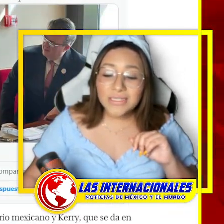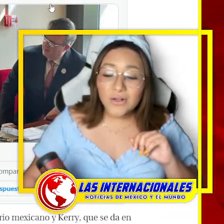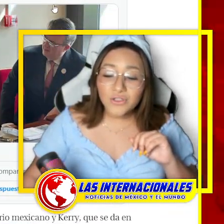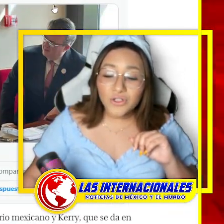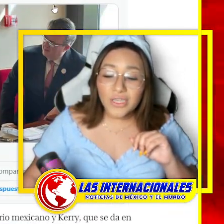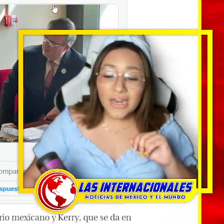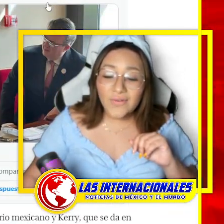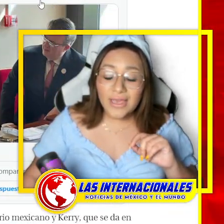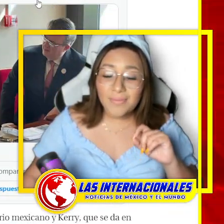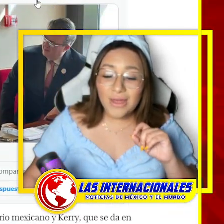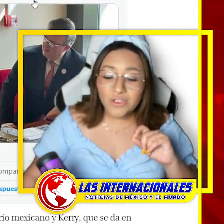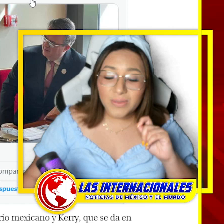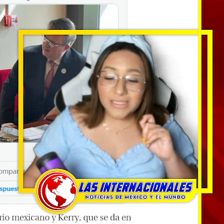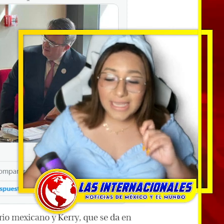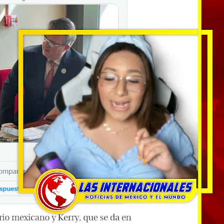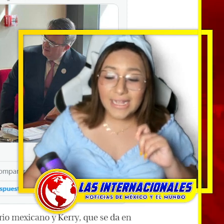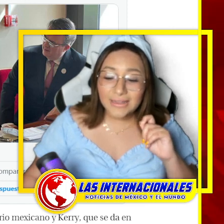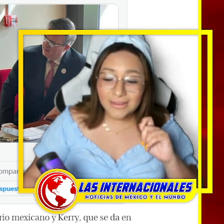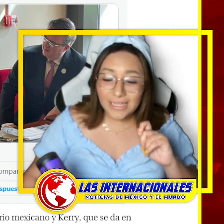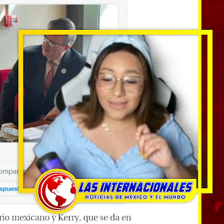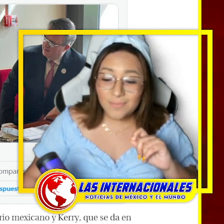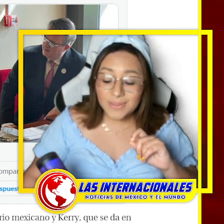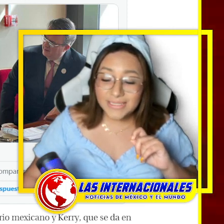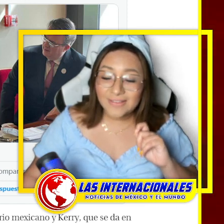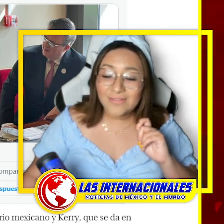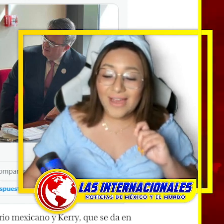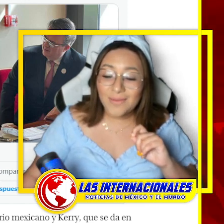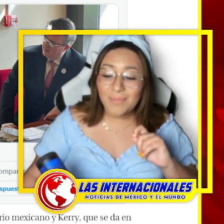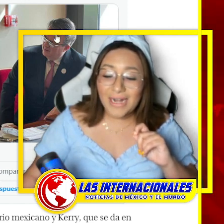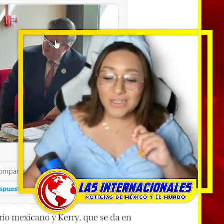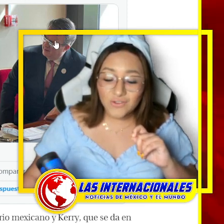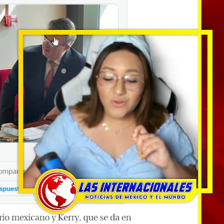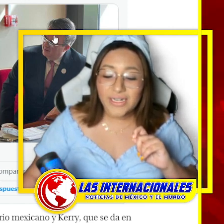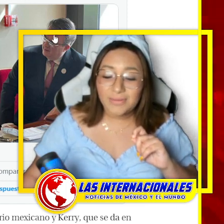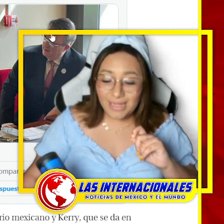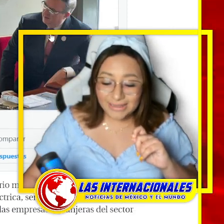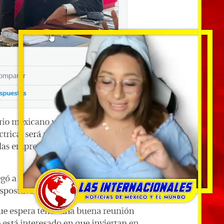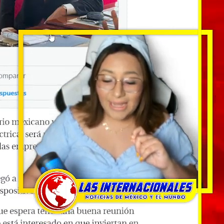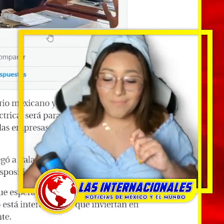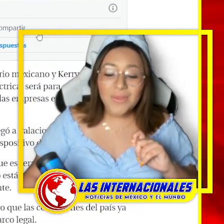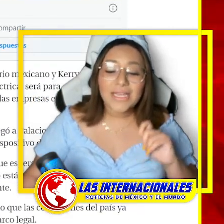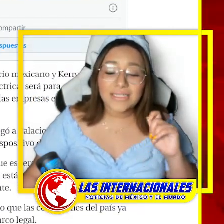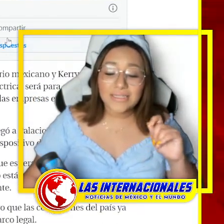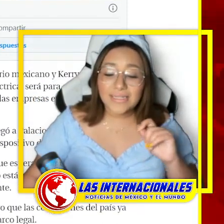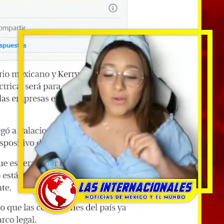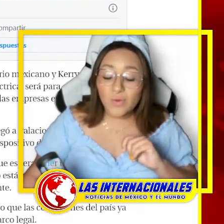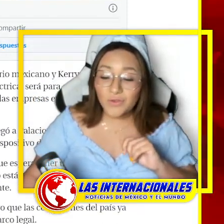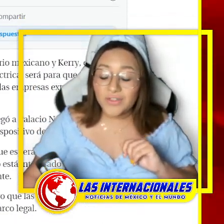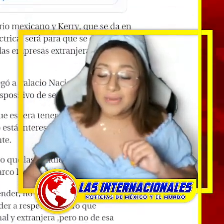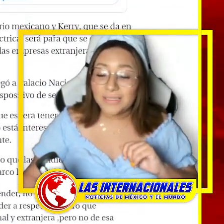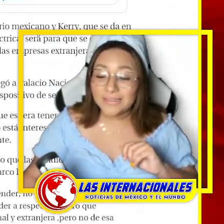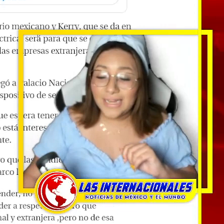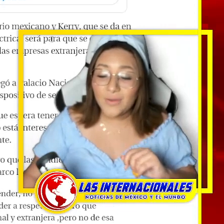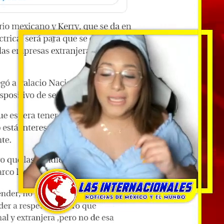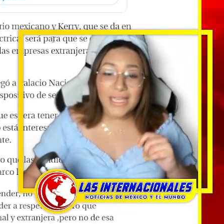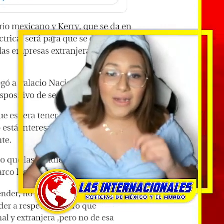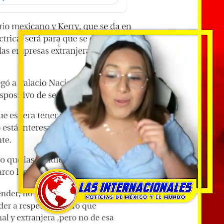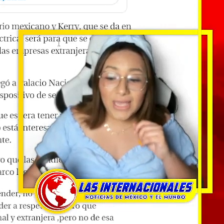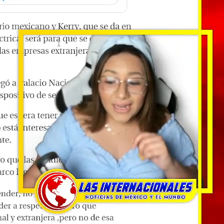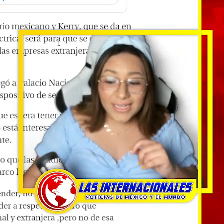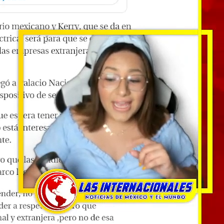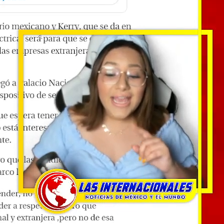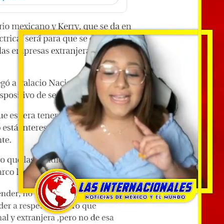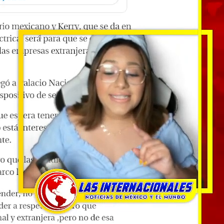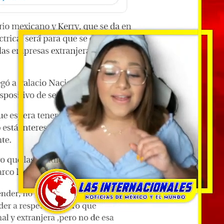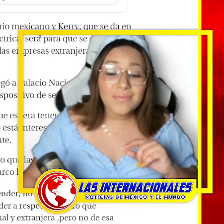de conversar con John Kerry, enviado especial del presidente Biden para la acción climática. Este tercer encuentro entre el mandatario mexicano